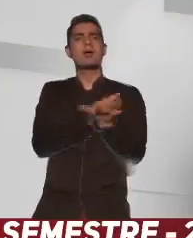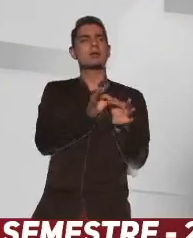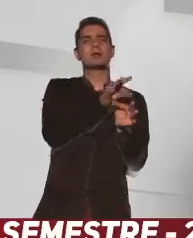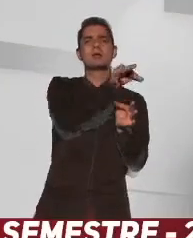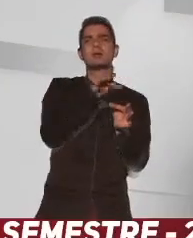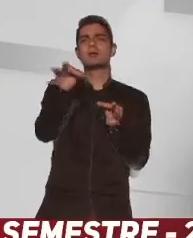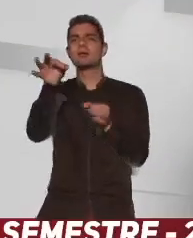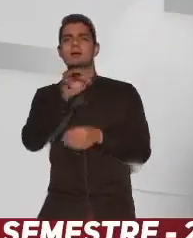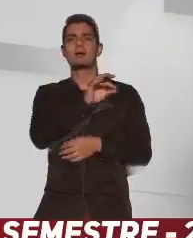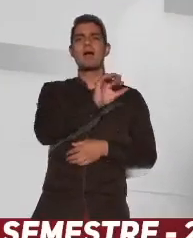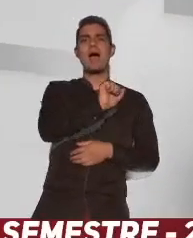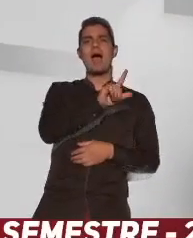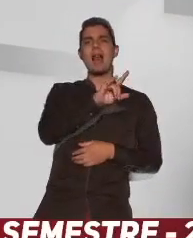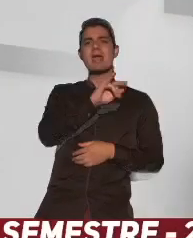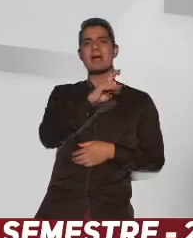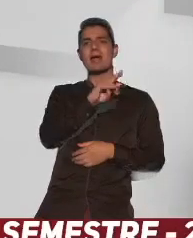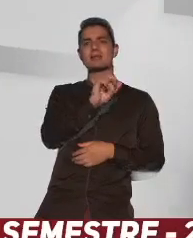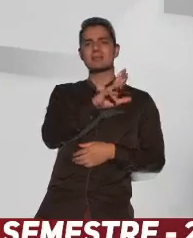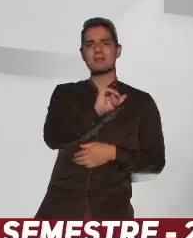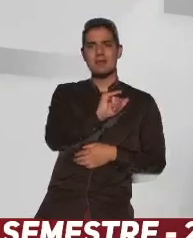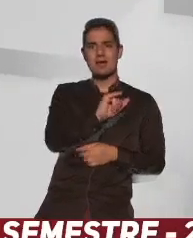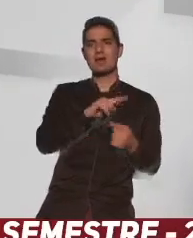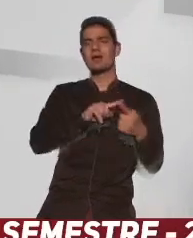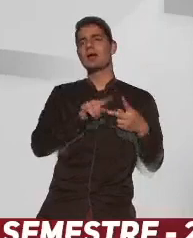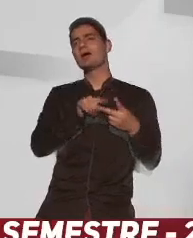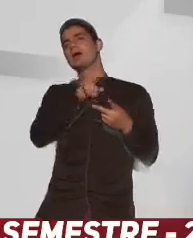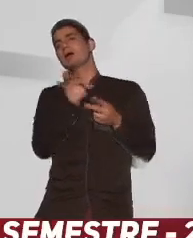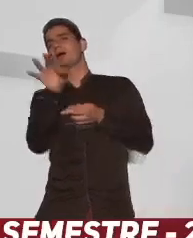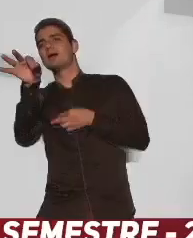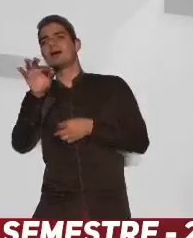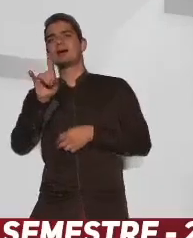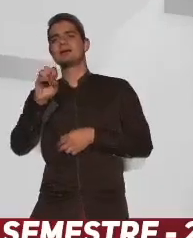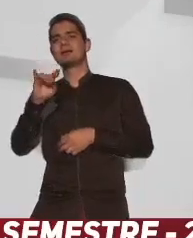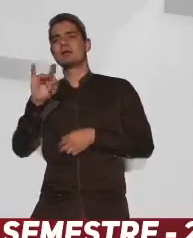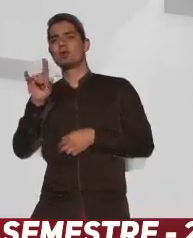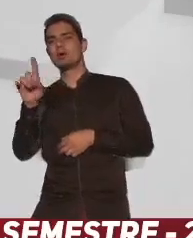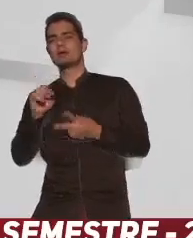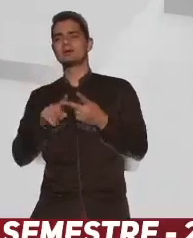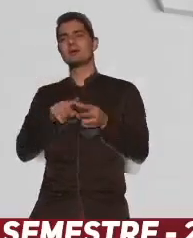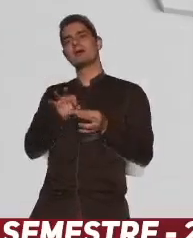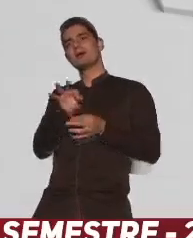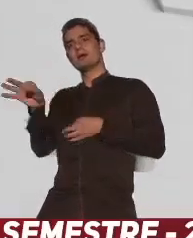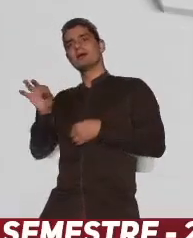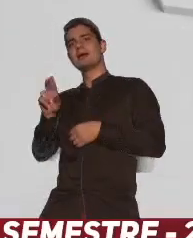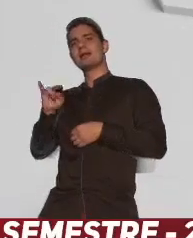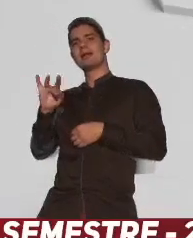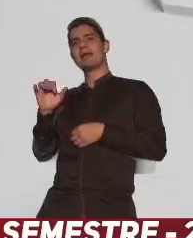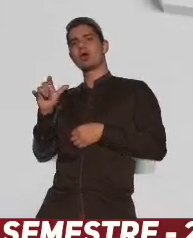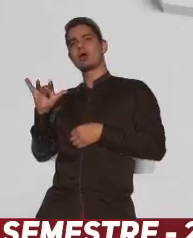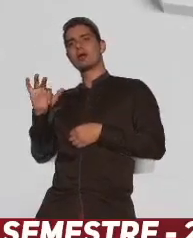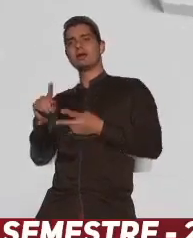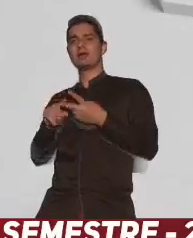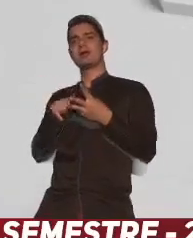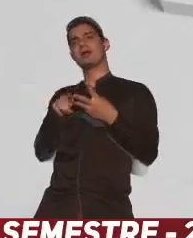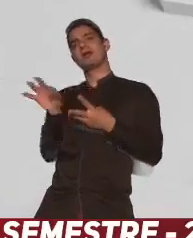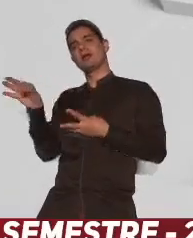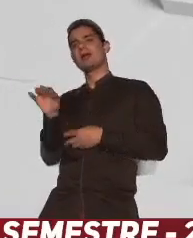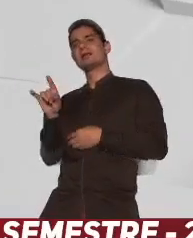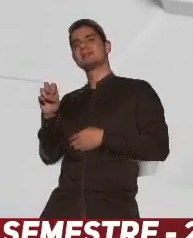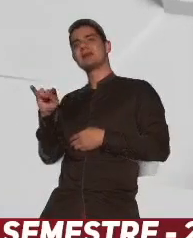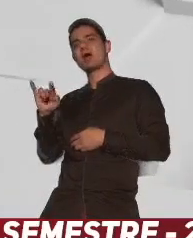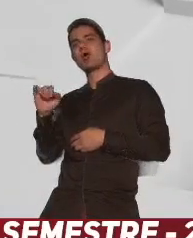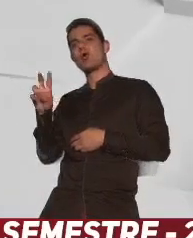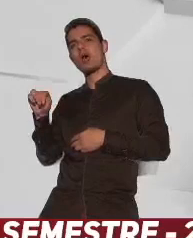del Oriente, Montebello en el suroeste y Necoclí y San Juan de Urabá en el Urabá antioqueño, los cuales fueron declarados